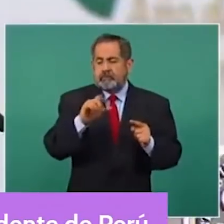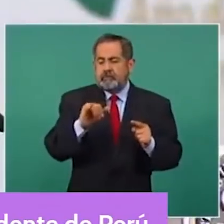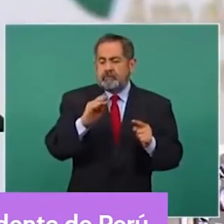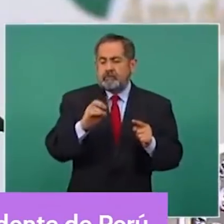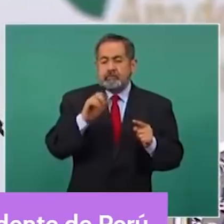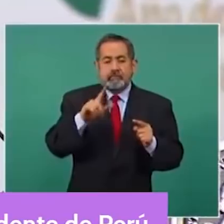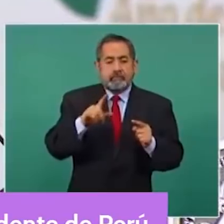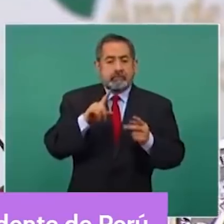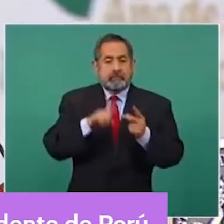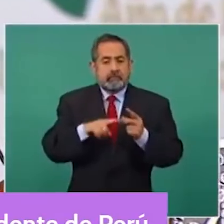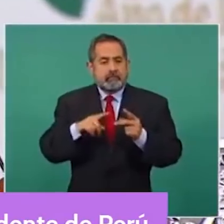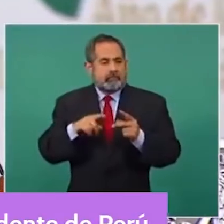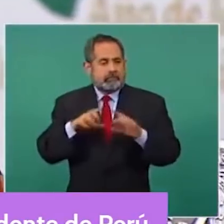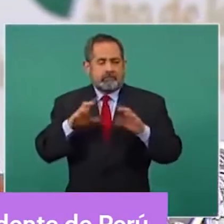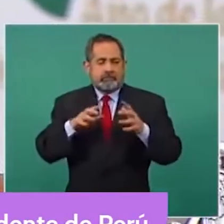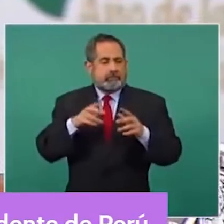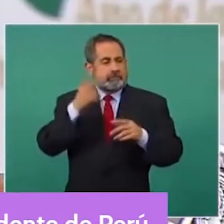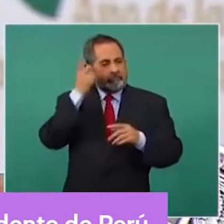los dueños del mundo,